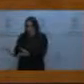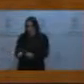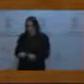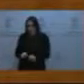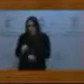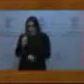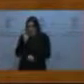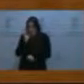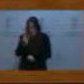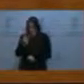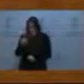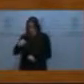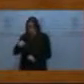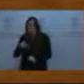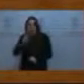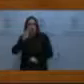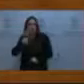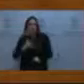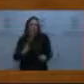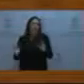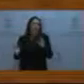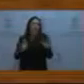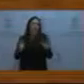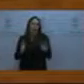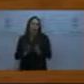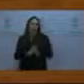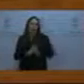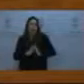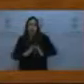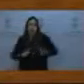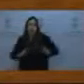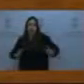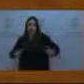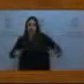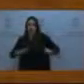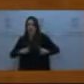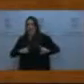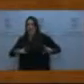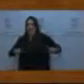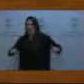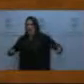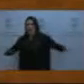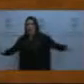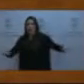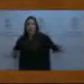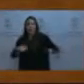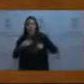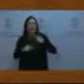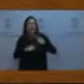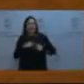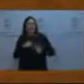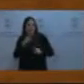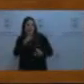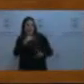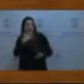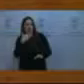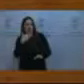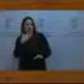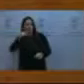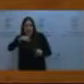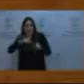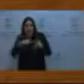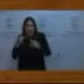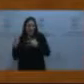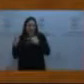Nos reconocían que los plazos eran muy amplios, muy largos, que conocían a familias que llevan más de 7 años en esta región